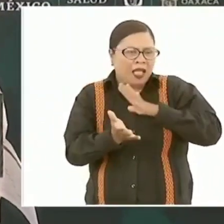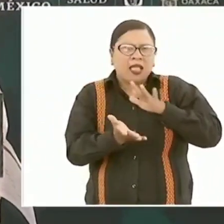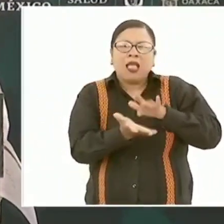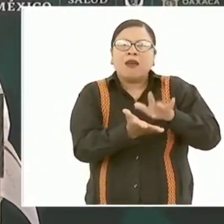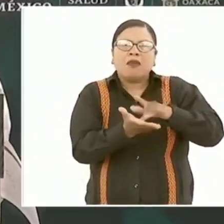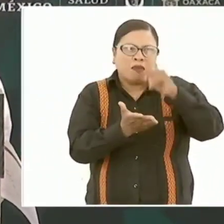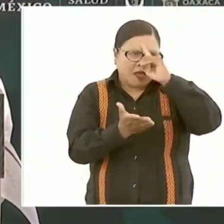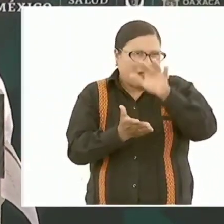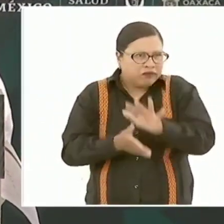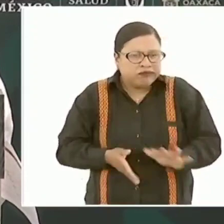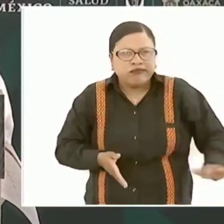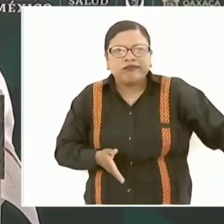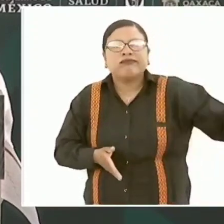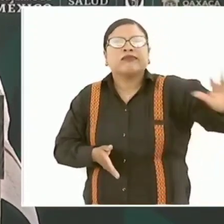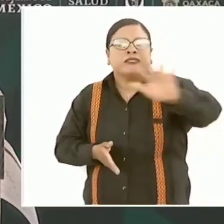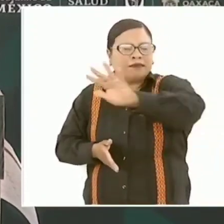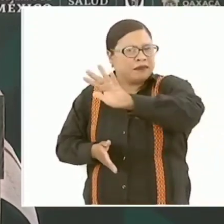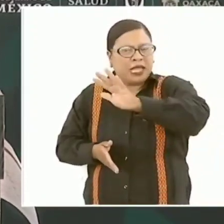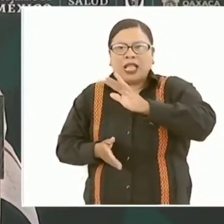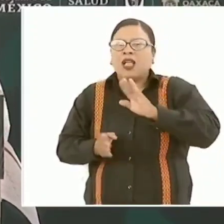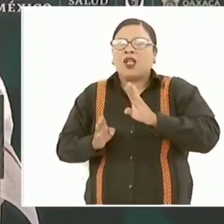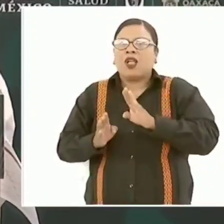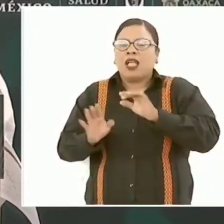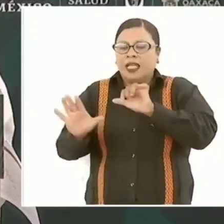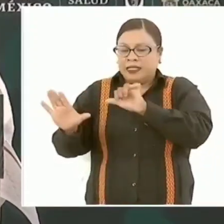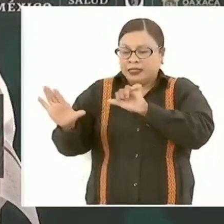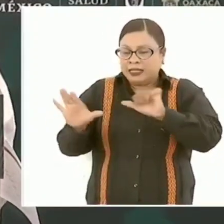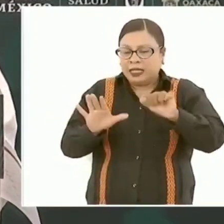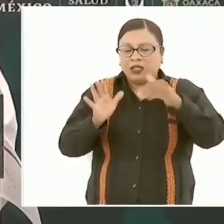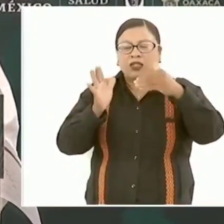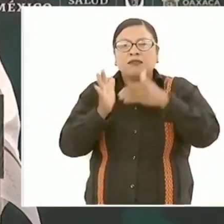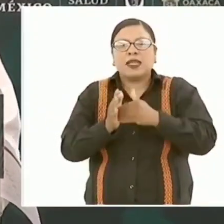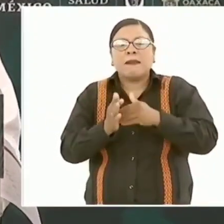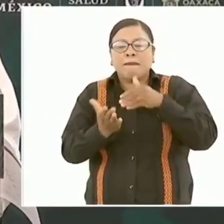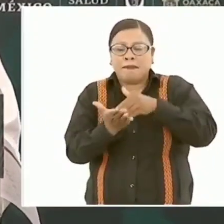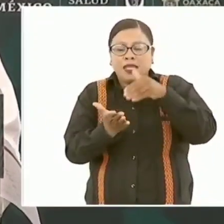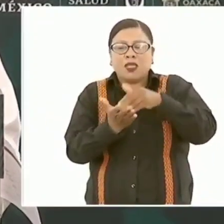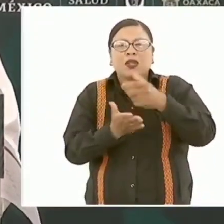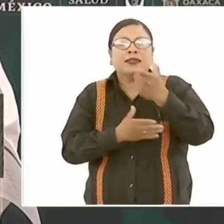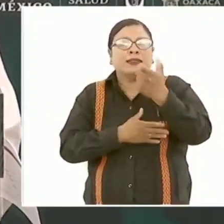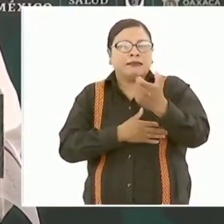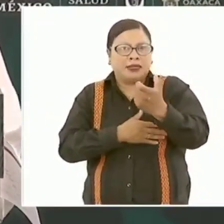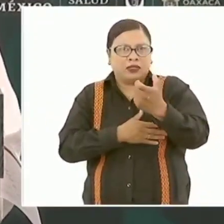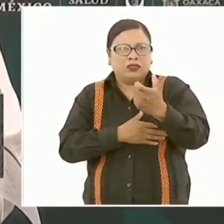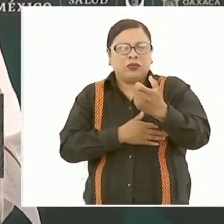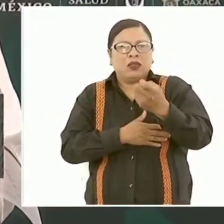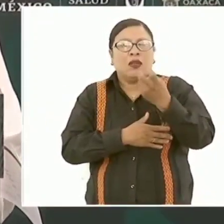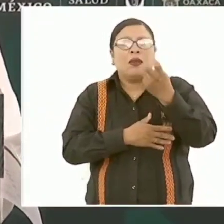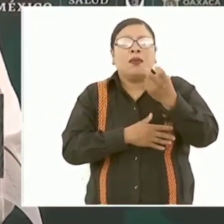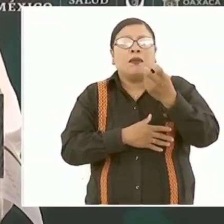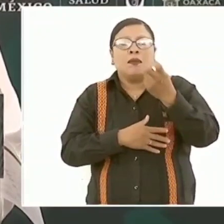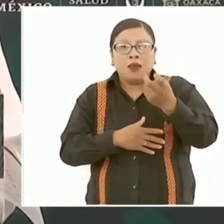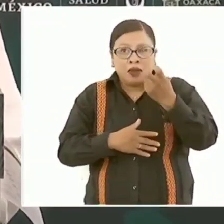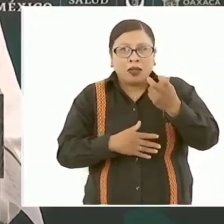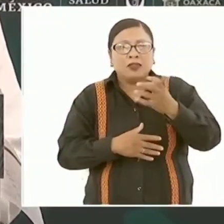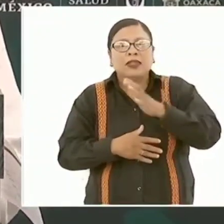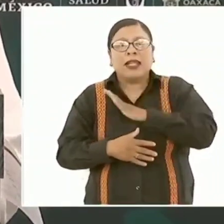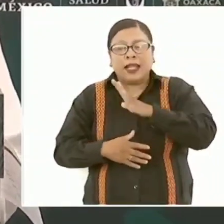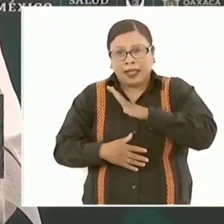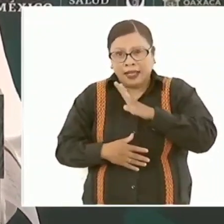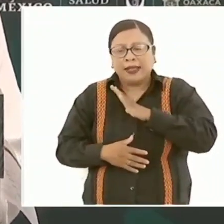al pueblo de manera directa 600 mil millones de pesos. Y por eso se están